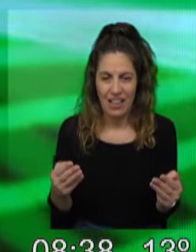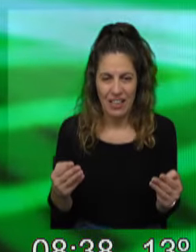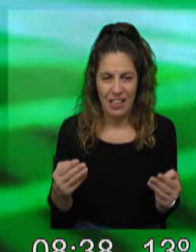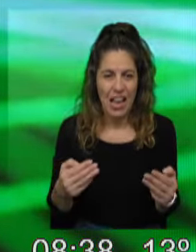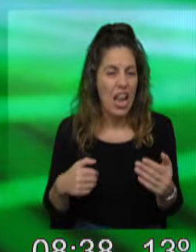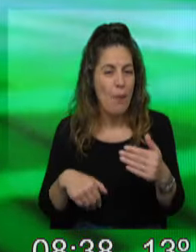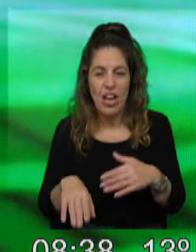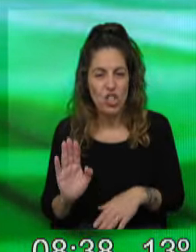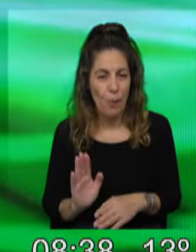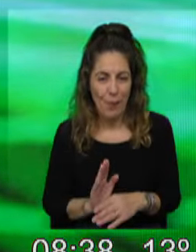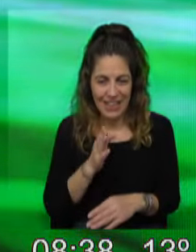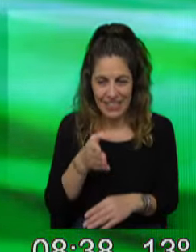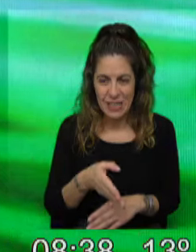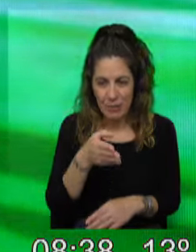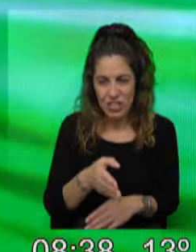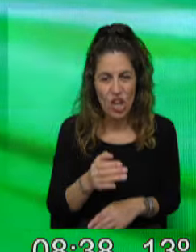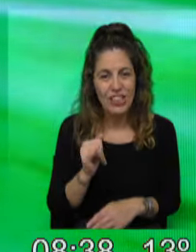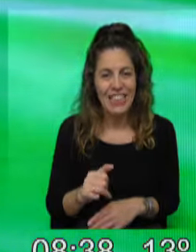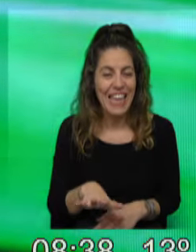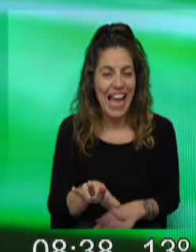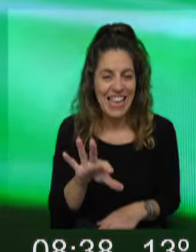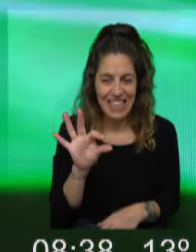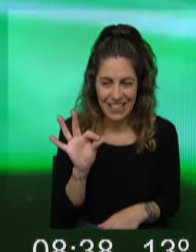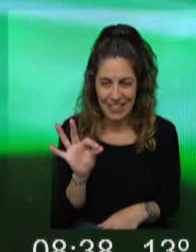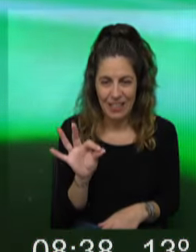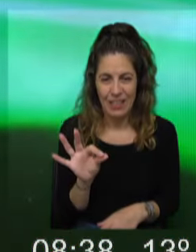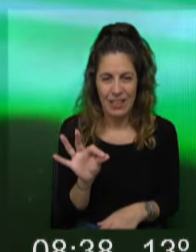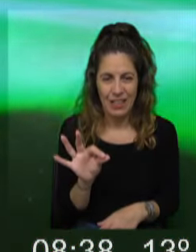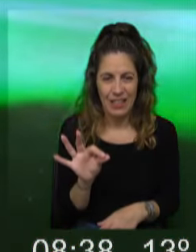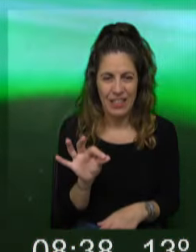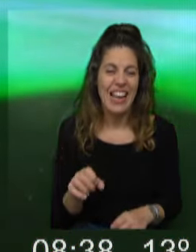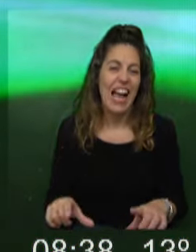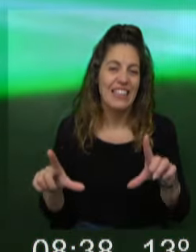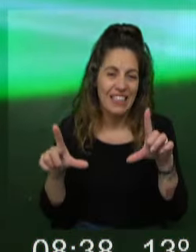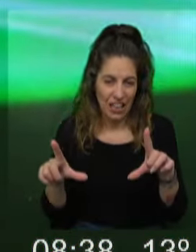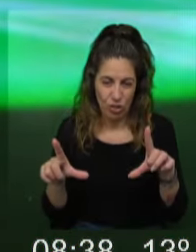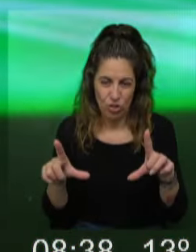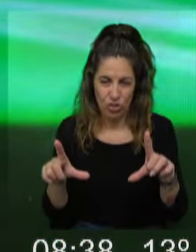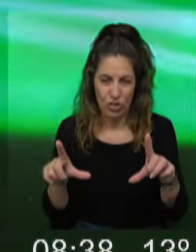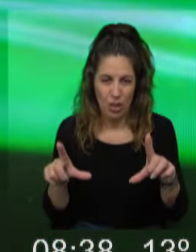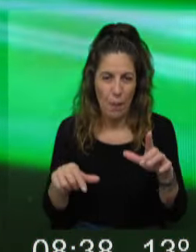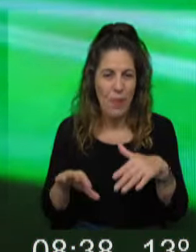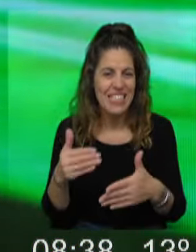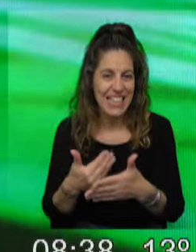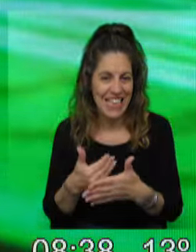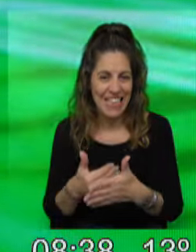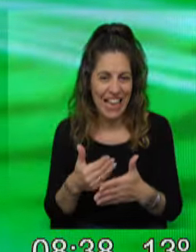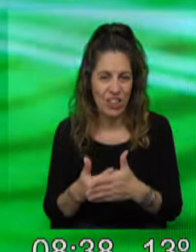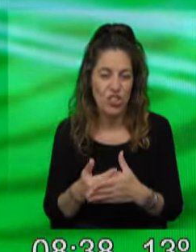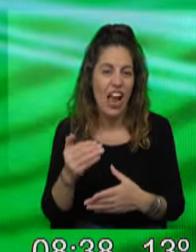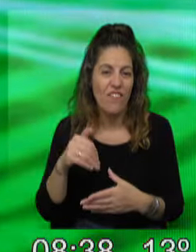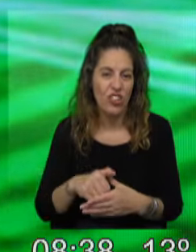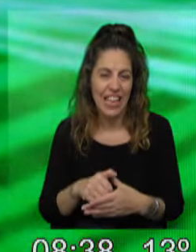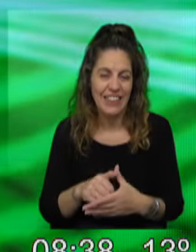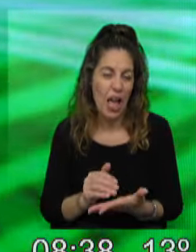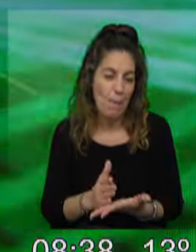la mayor participación tiende a elegir eh candidatos eh más cercanos al al votante